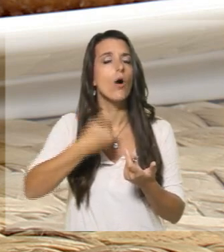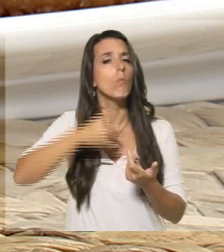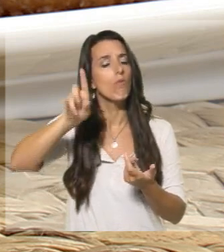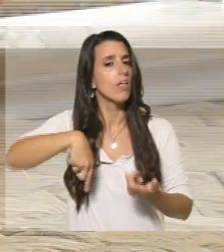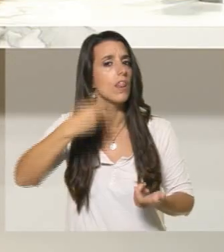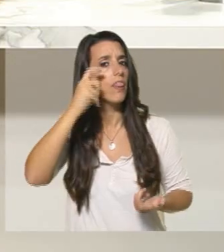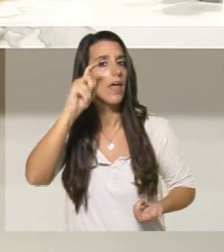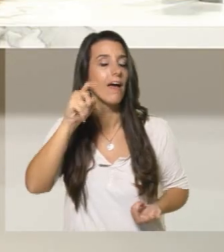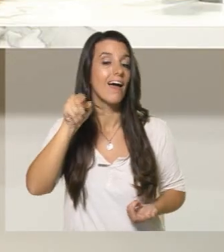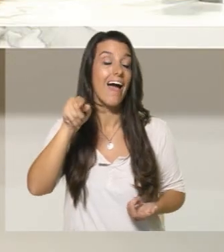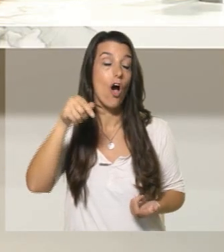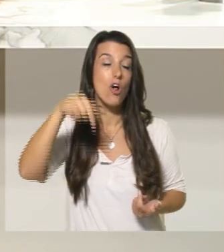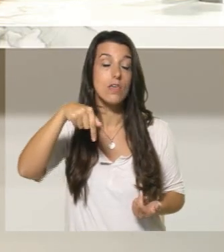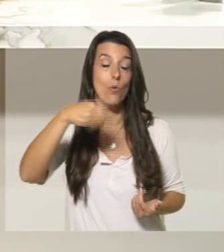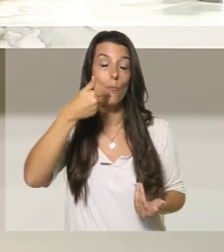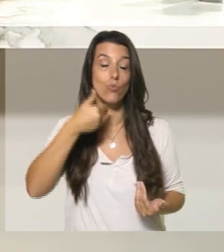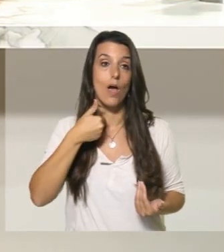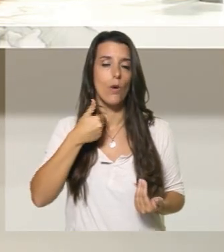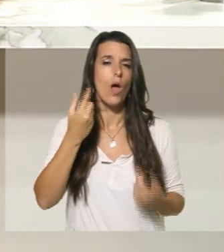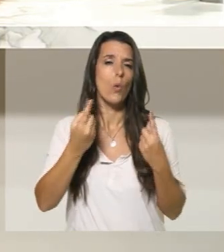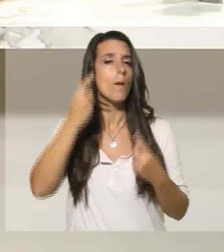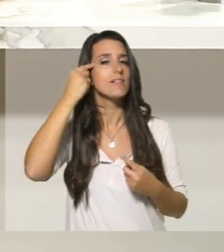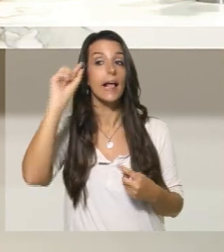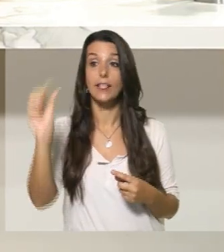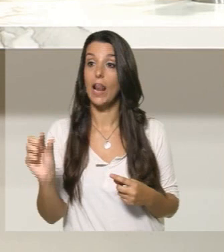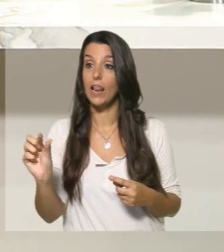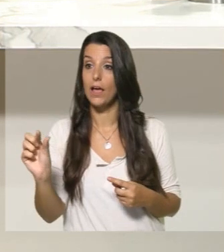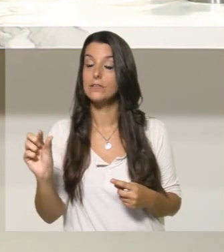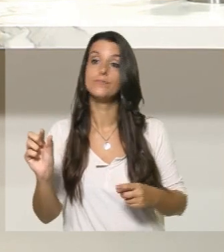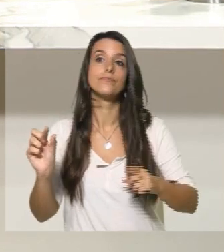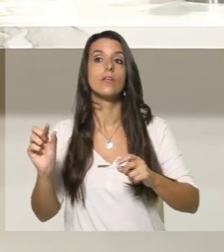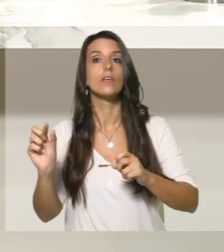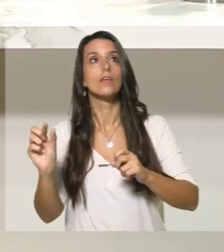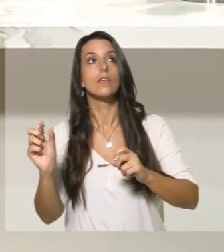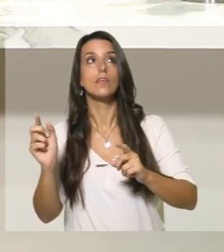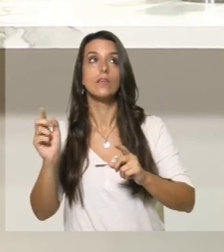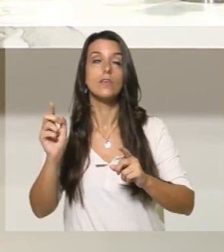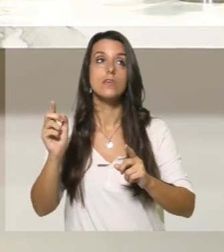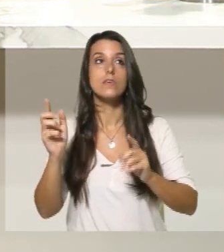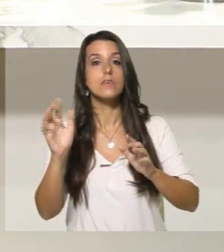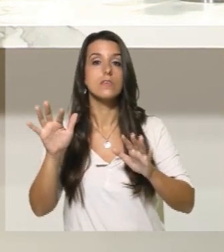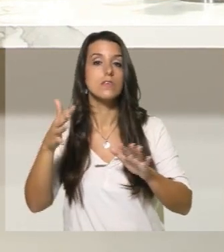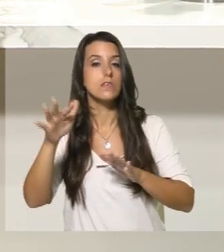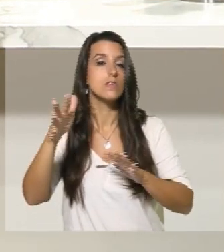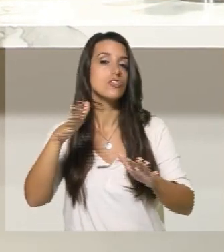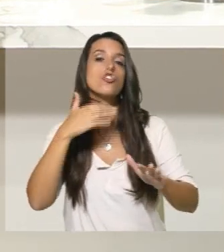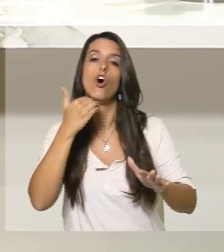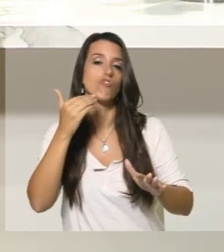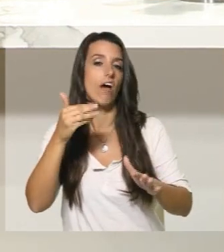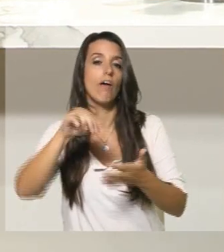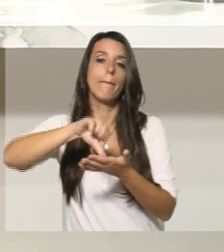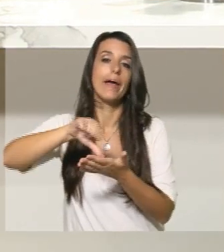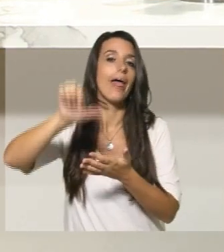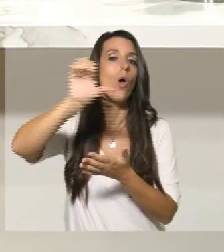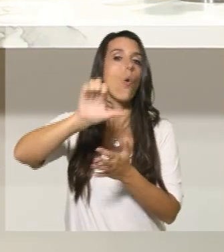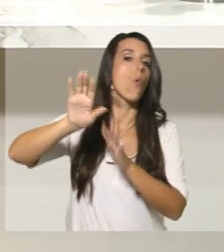receta? El origen. Hoy me decían eso, que unos creían que era italiano. No, y bueno, está como ahí como indefinido, un poquito europeo.